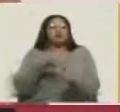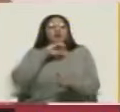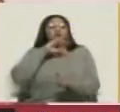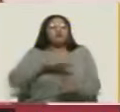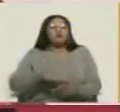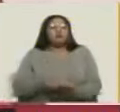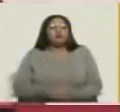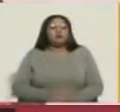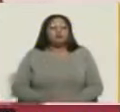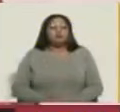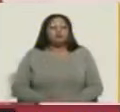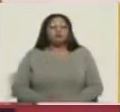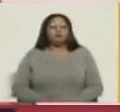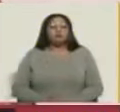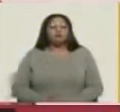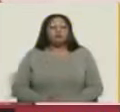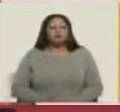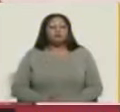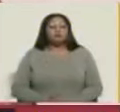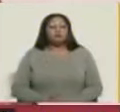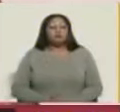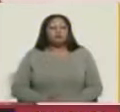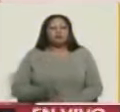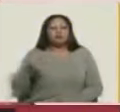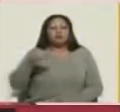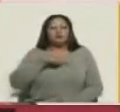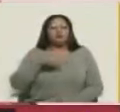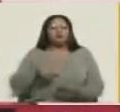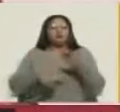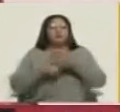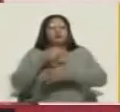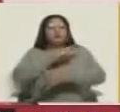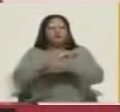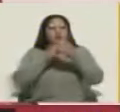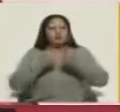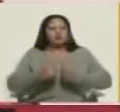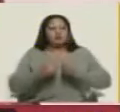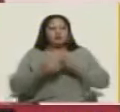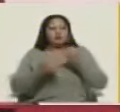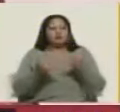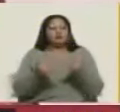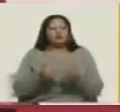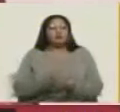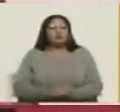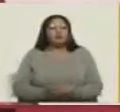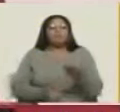histórica. Histórica. De aquí tenemos que salir más fortalecidos,